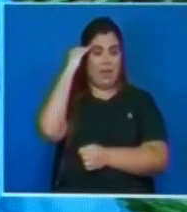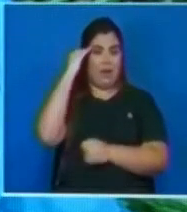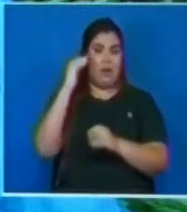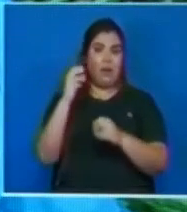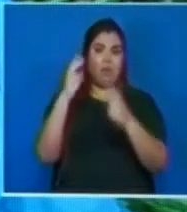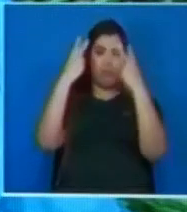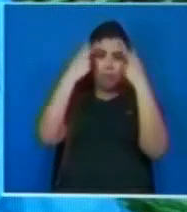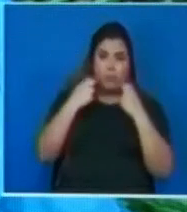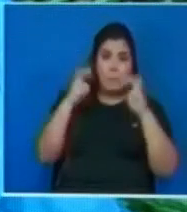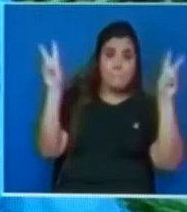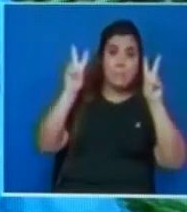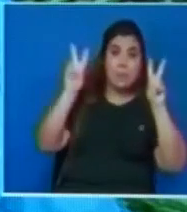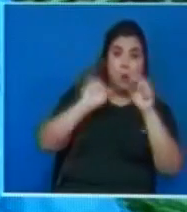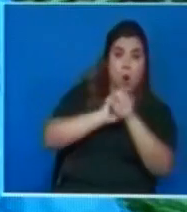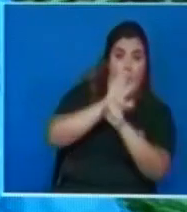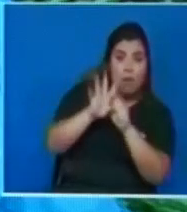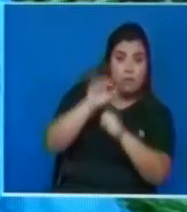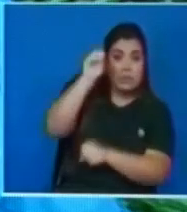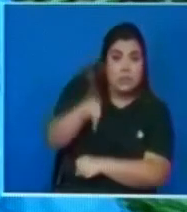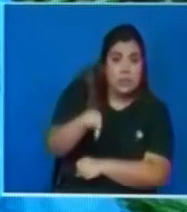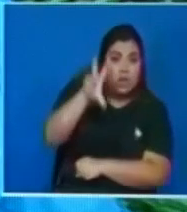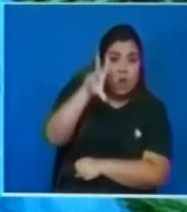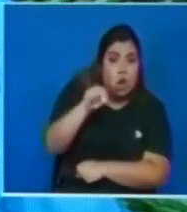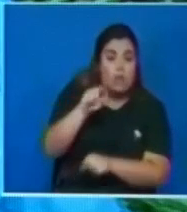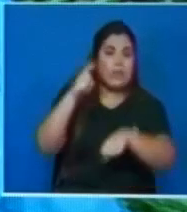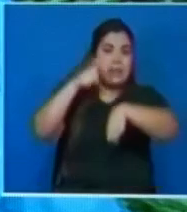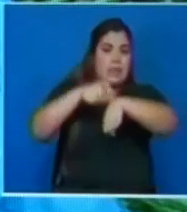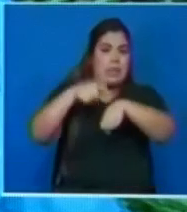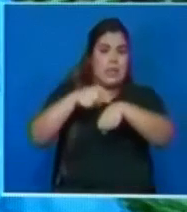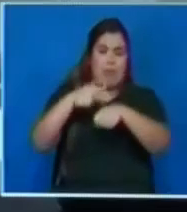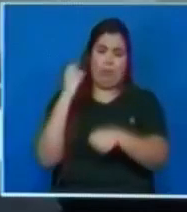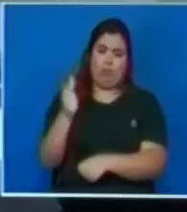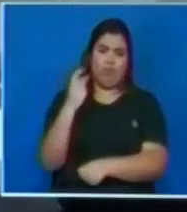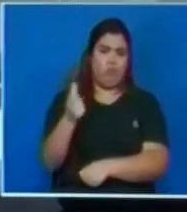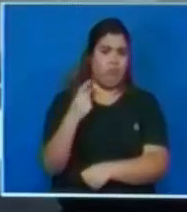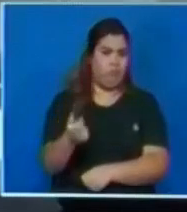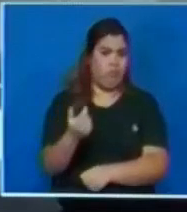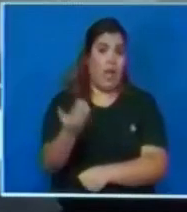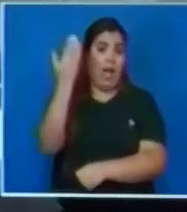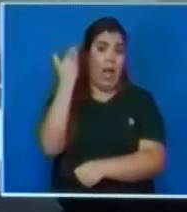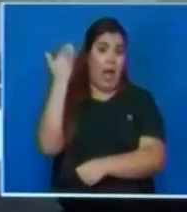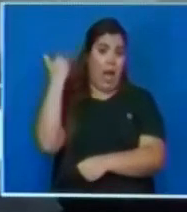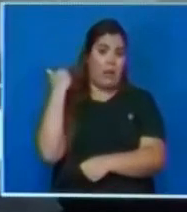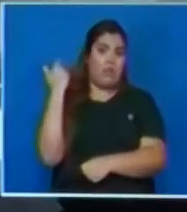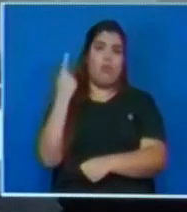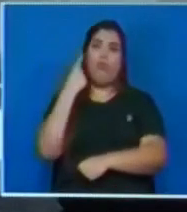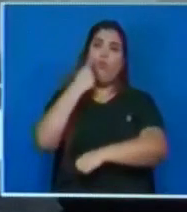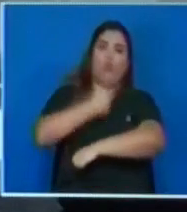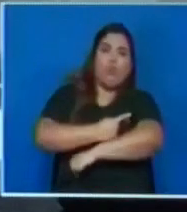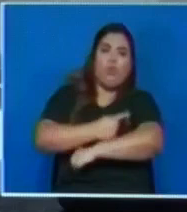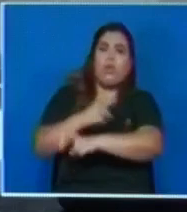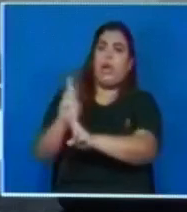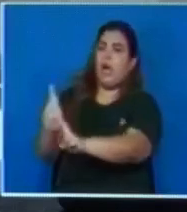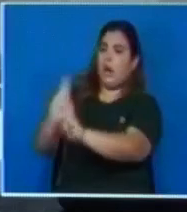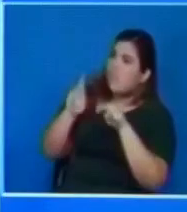diagnóstica y de una manera mucho más rápida que anteriormente como se venían